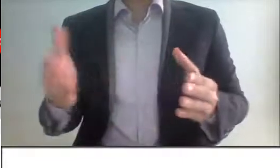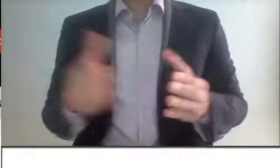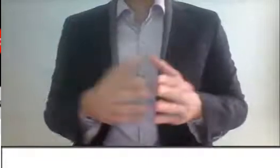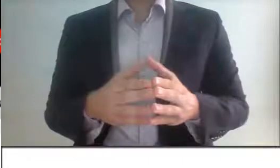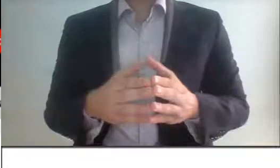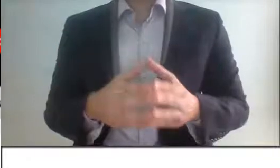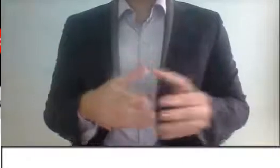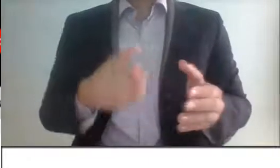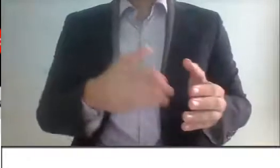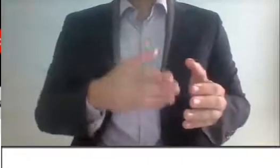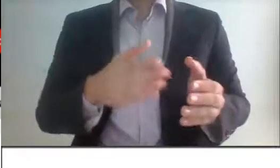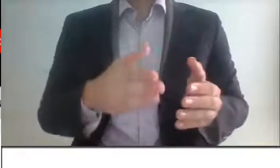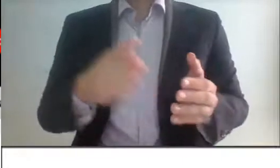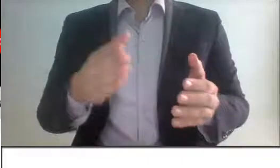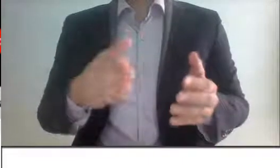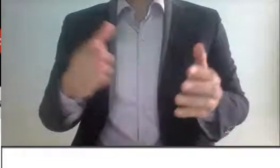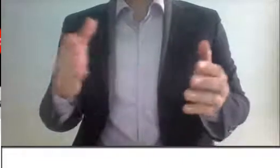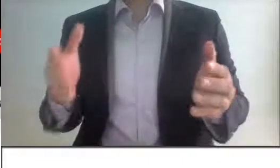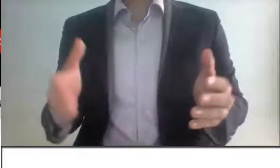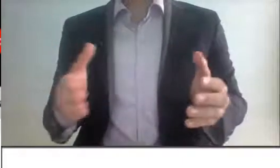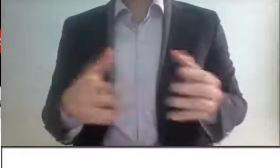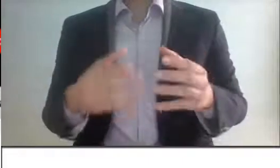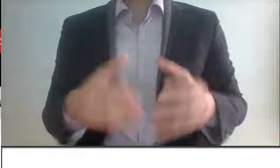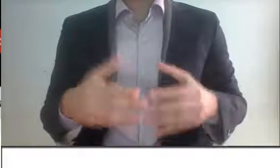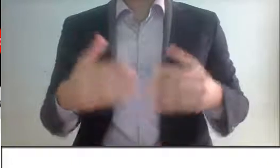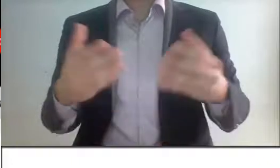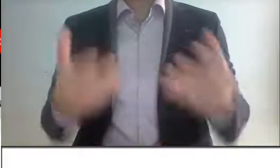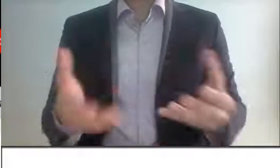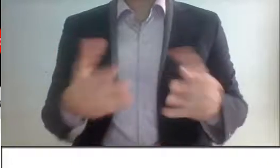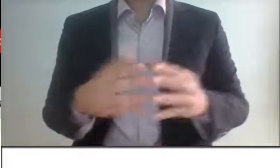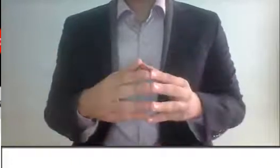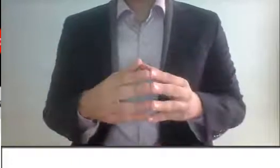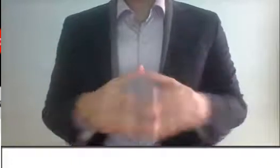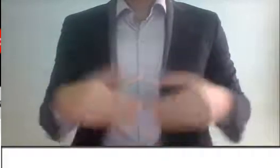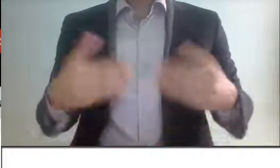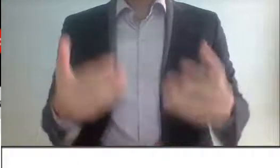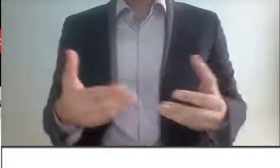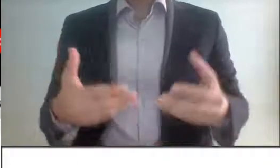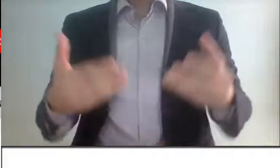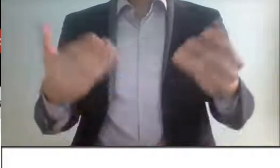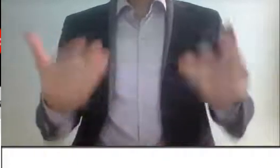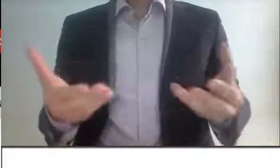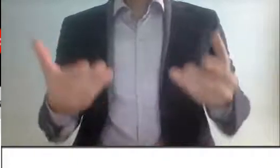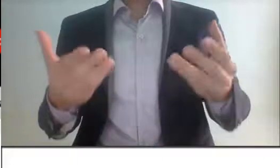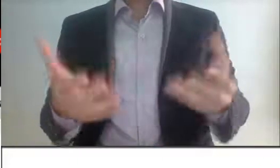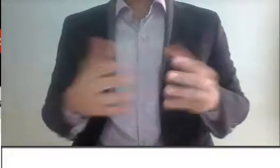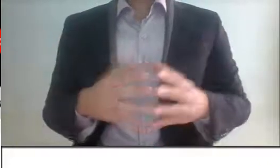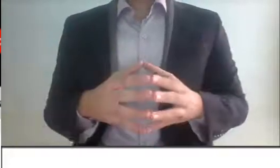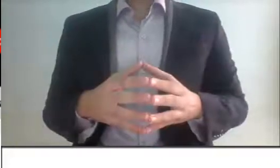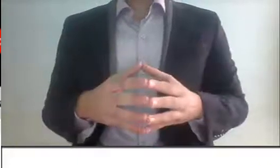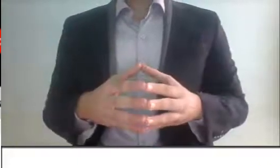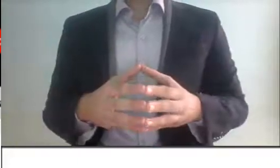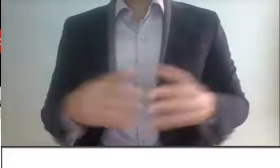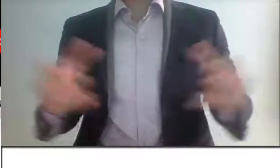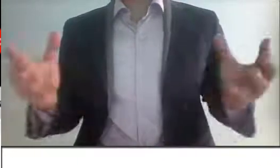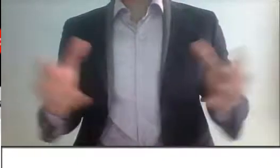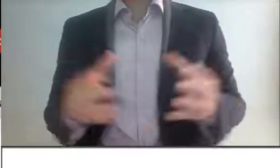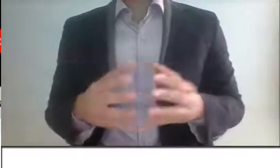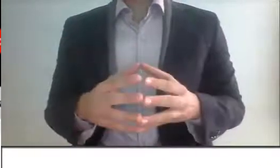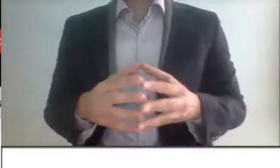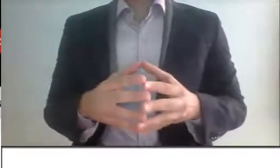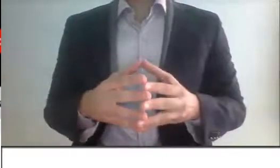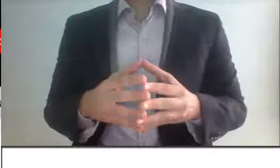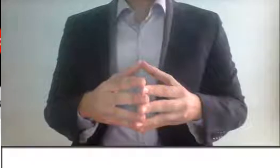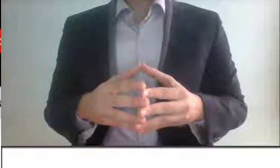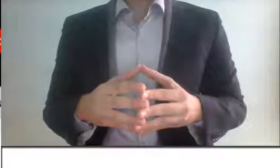que se firmó en las mejores condiciones, pues resulta que no, señores. Es un contrato tan leonino que el único objetivo que tenía era prácticamente robar a